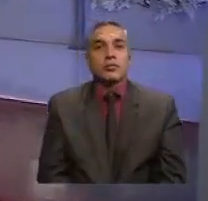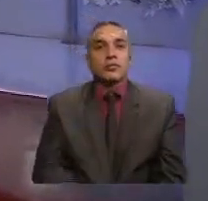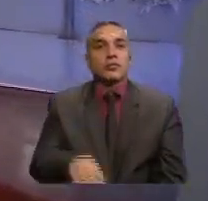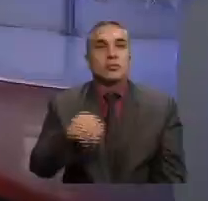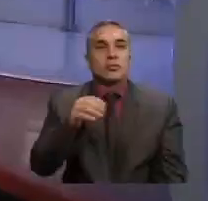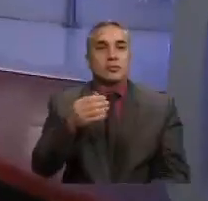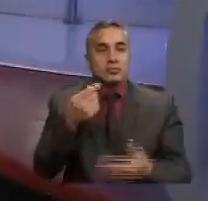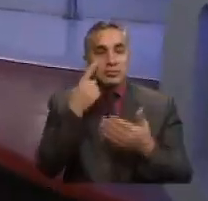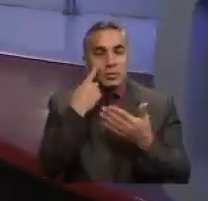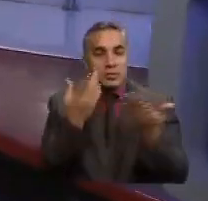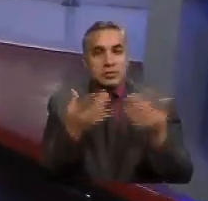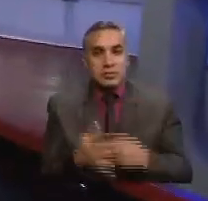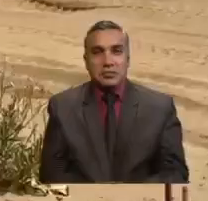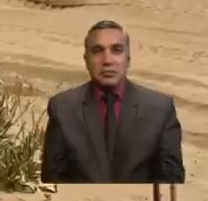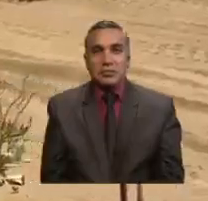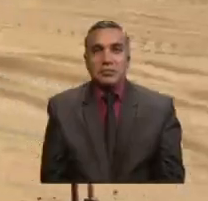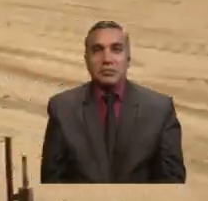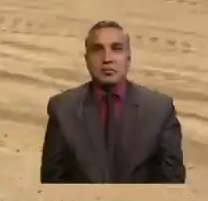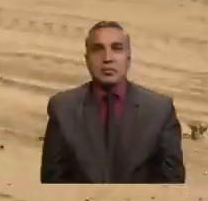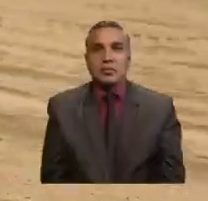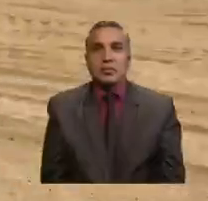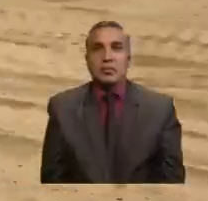Guayasemín.